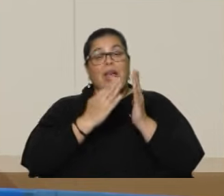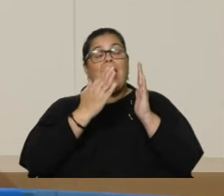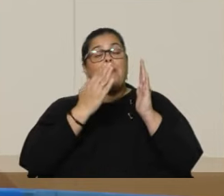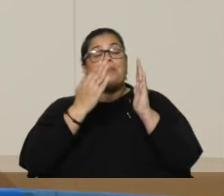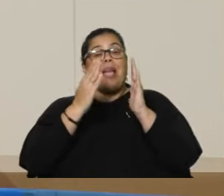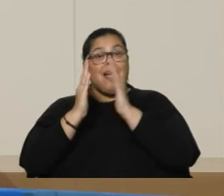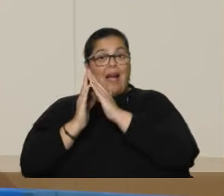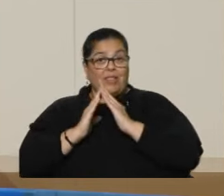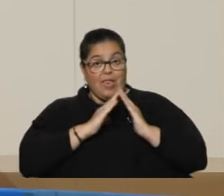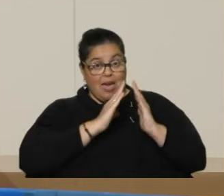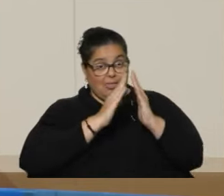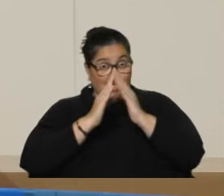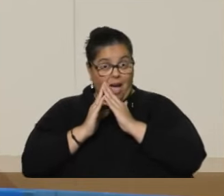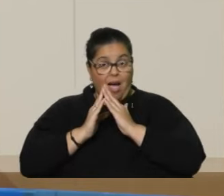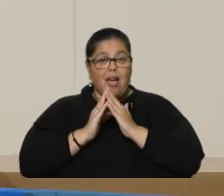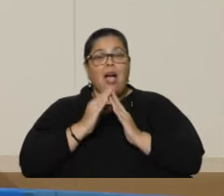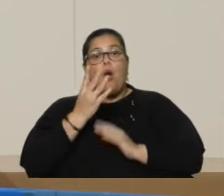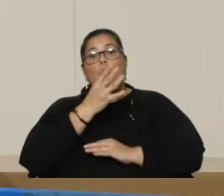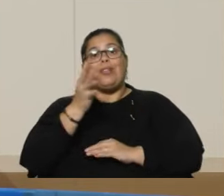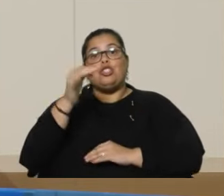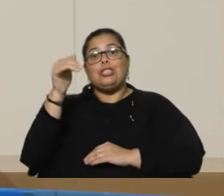millones de dólares, obviamente,